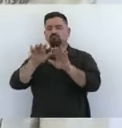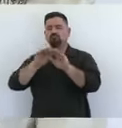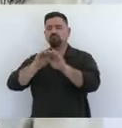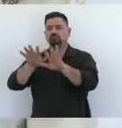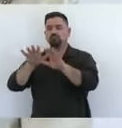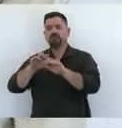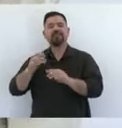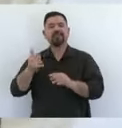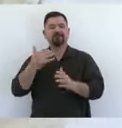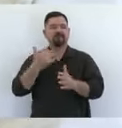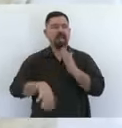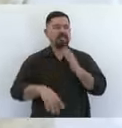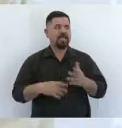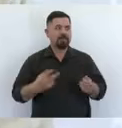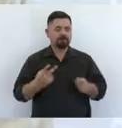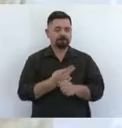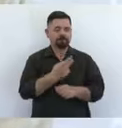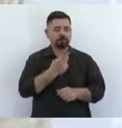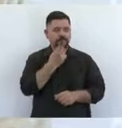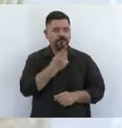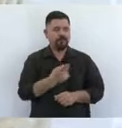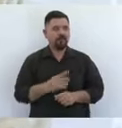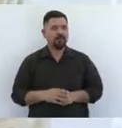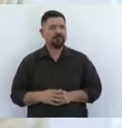me pasaron aquí